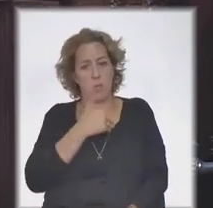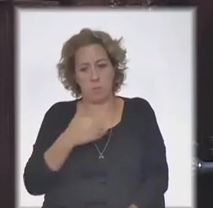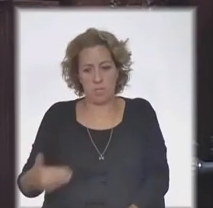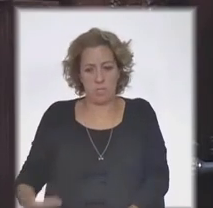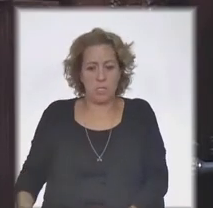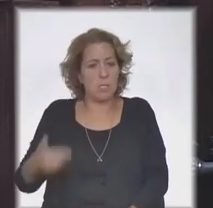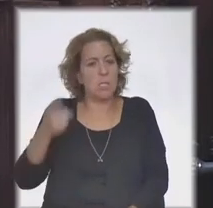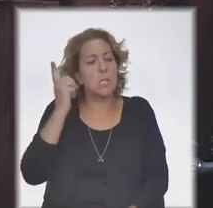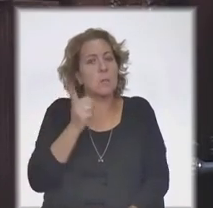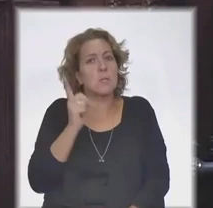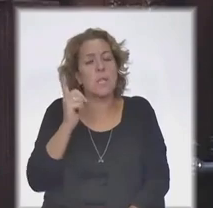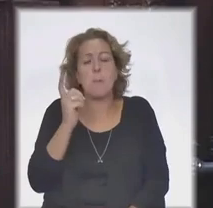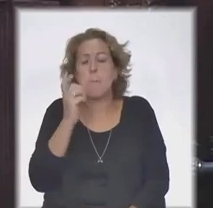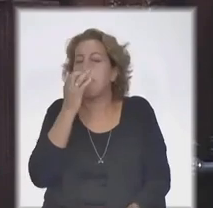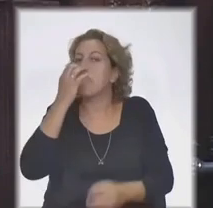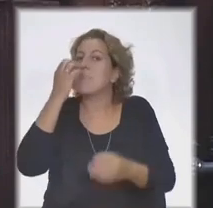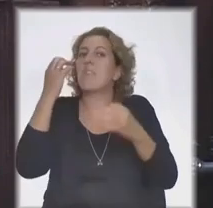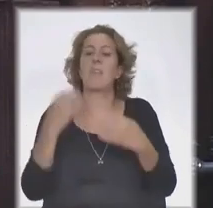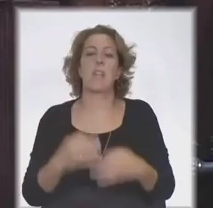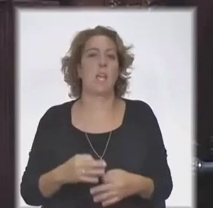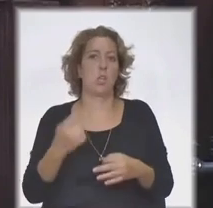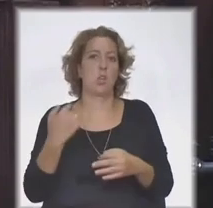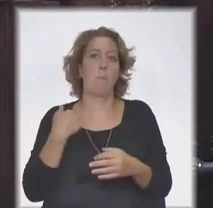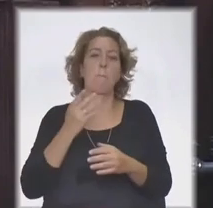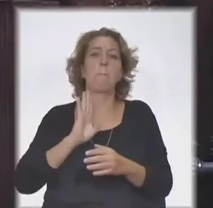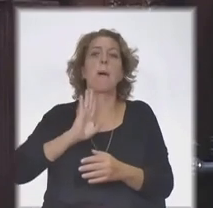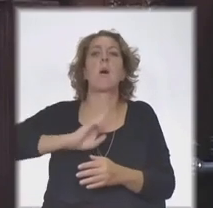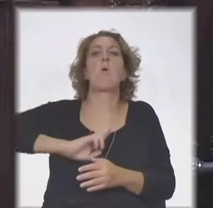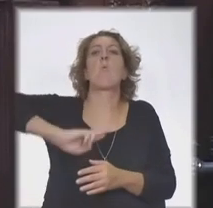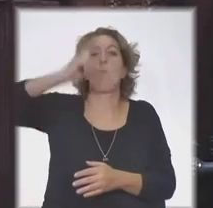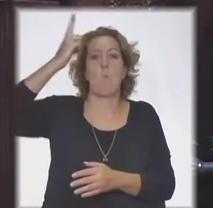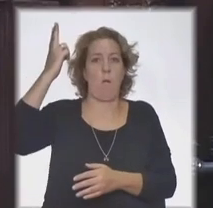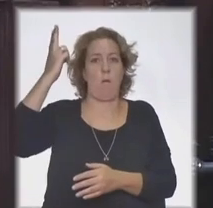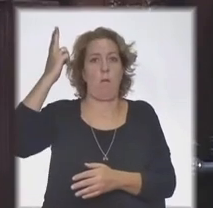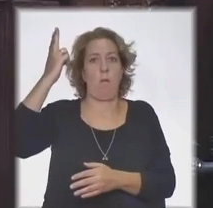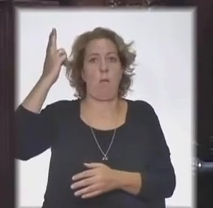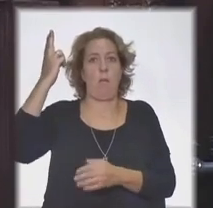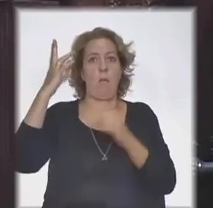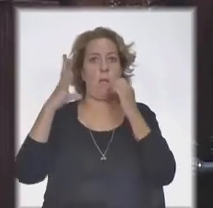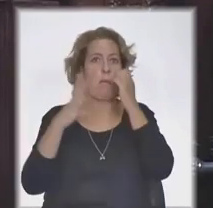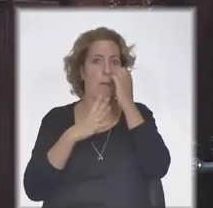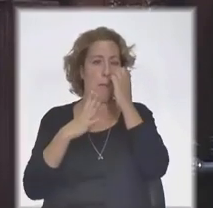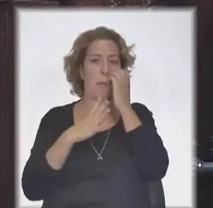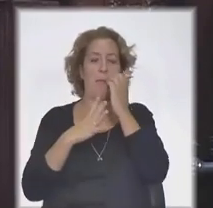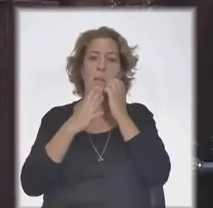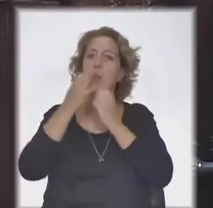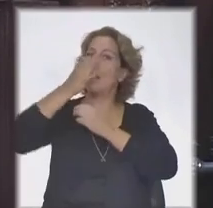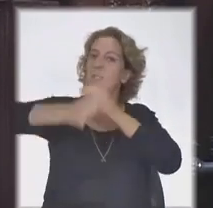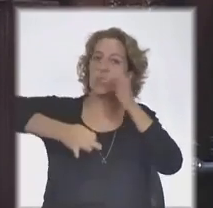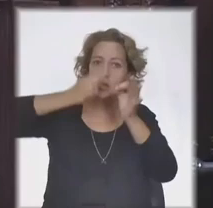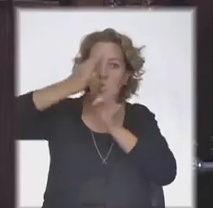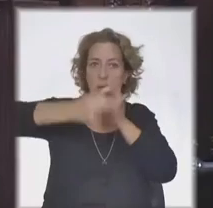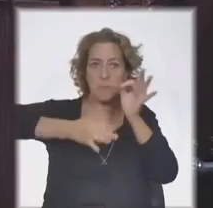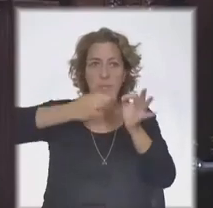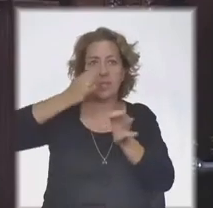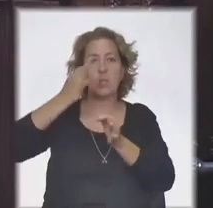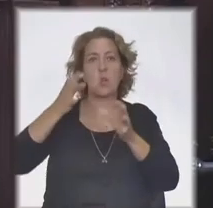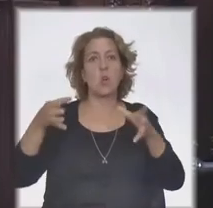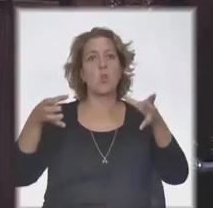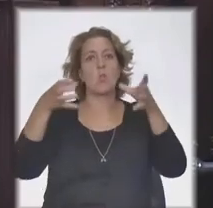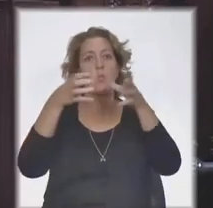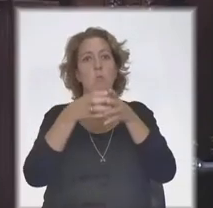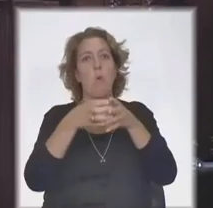que tiene que ser un privilegio para la República Oriental del Uruguay contar con el asesoramiento del